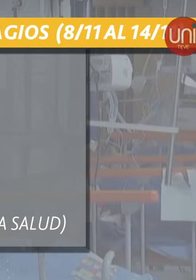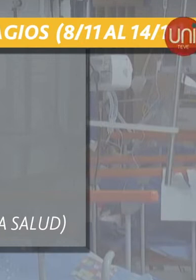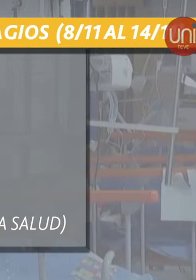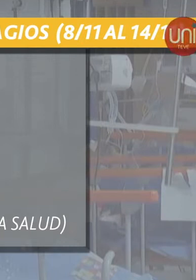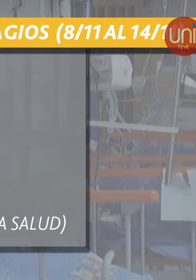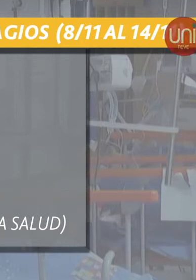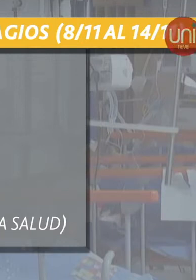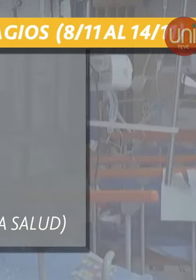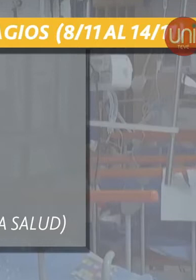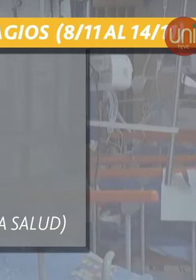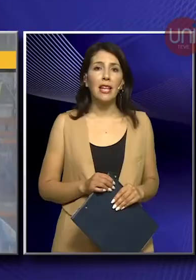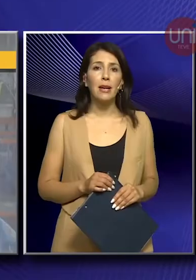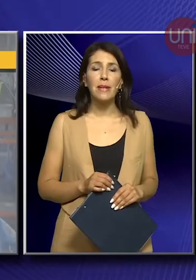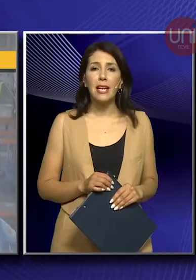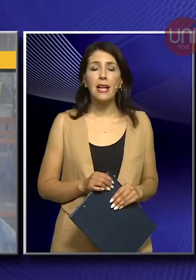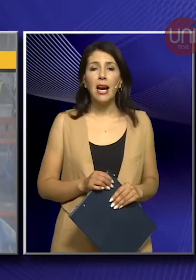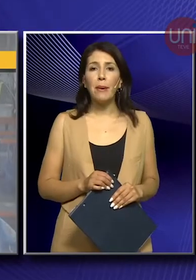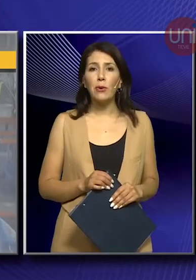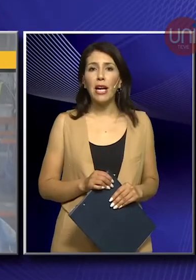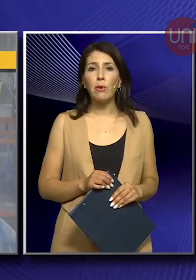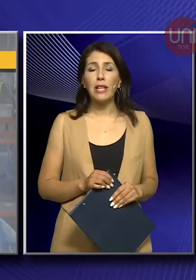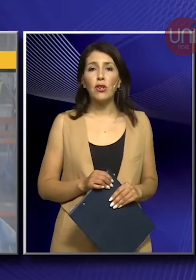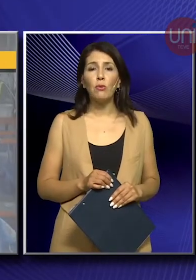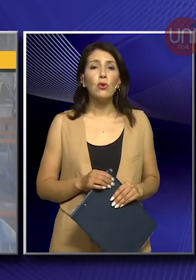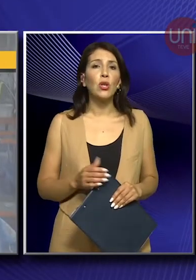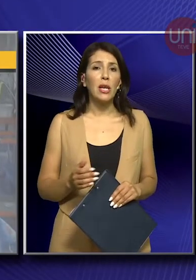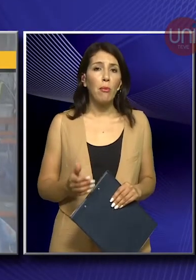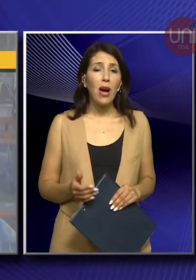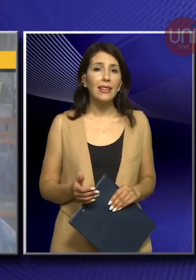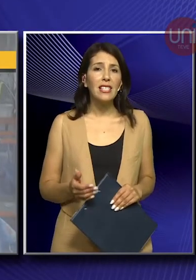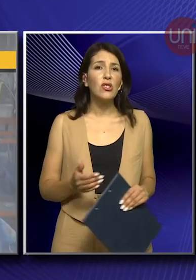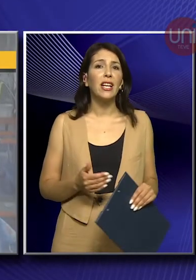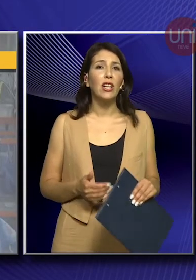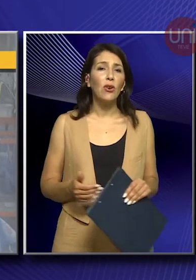que tuvieron la posibilidad de empezar a vacunar a